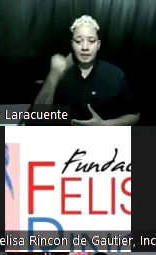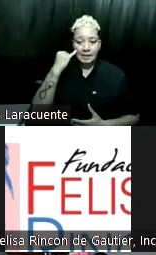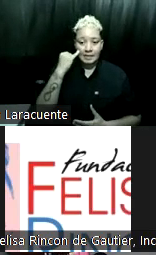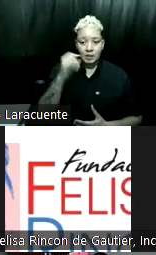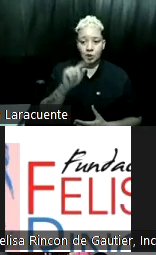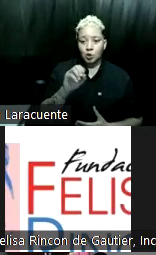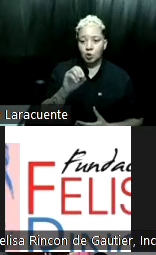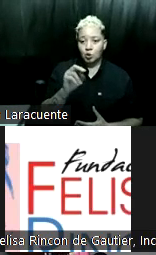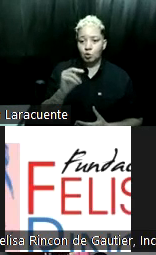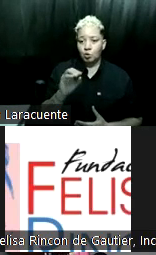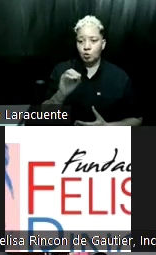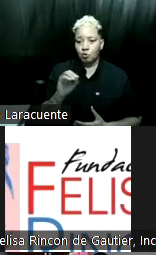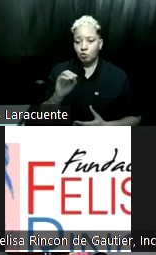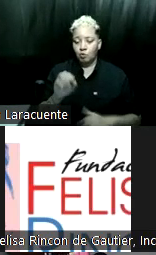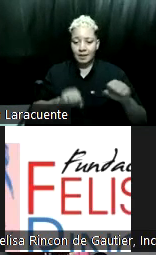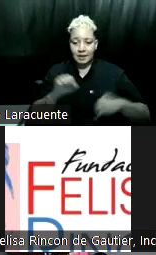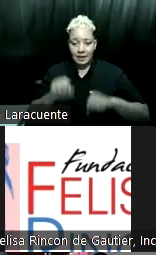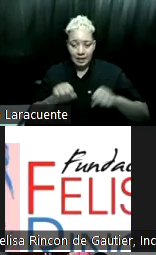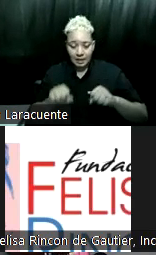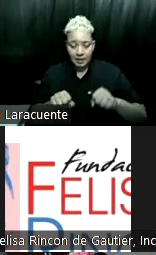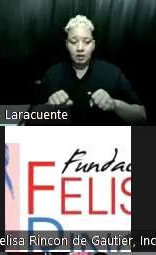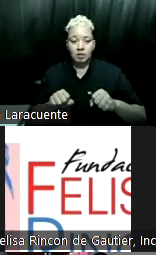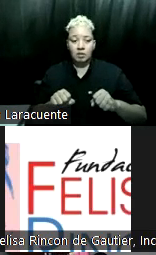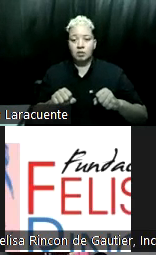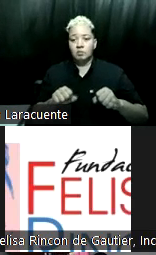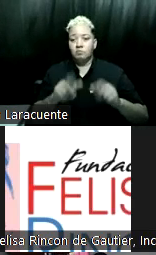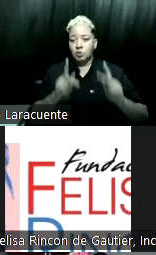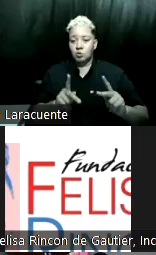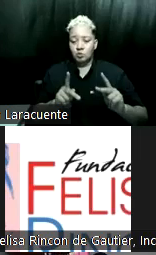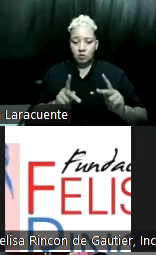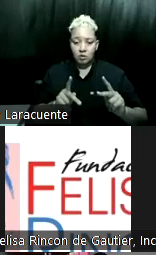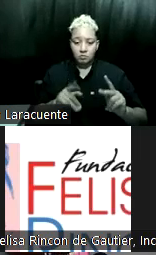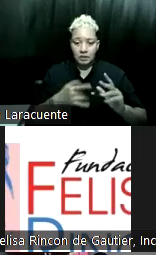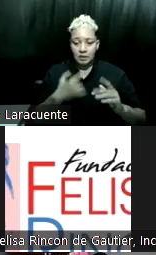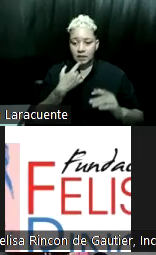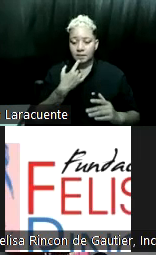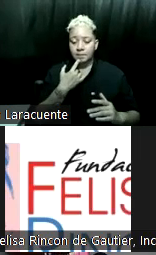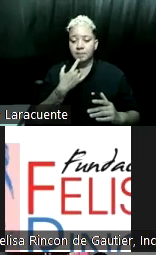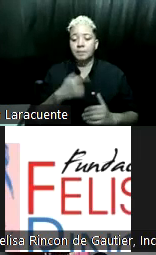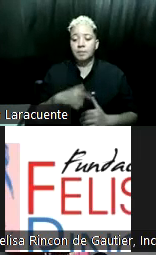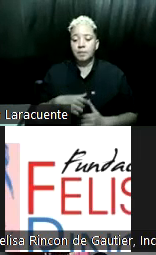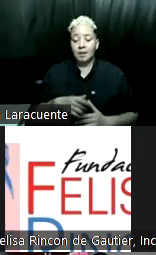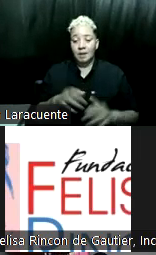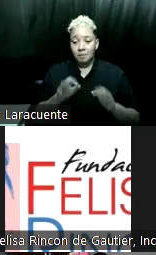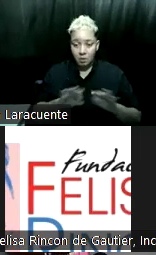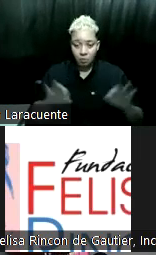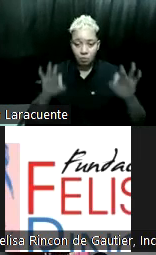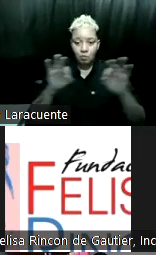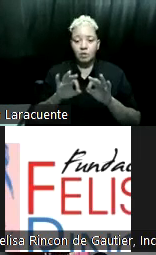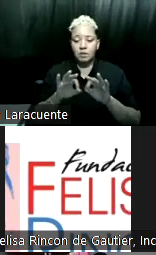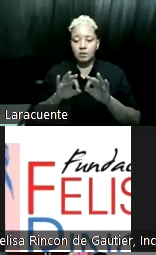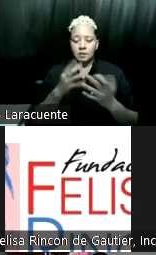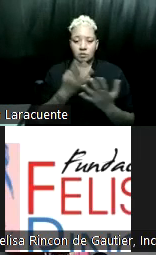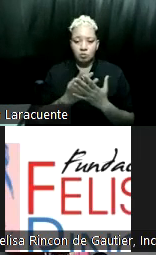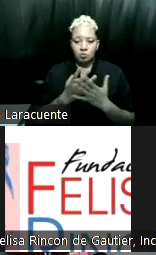la figura más mencionada, como dije antes, en el foro local, las figuras más importantes de las